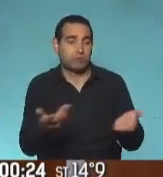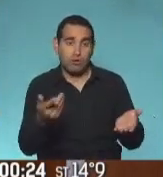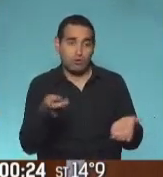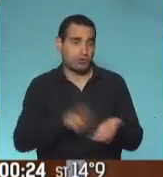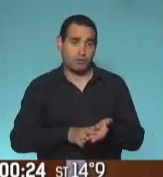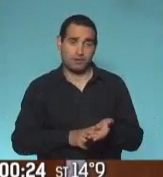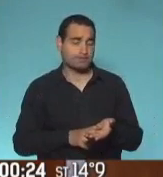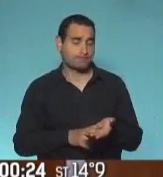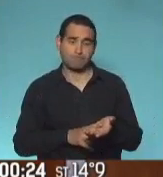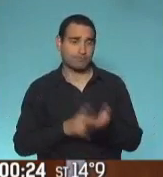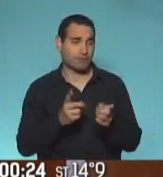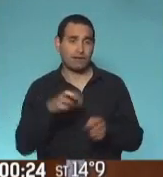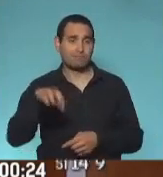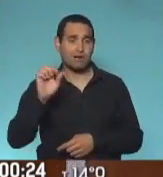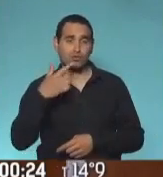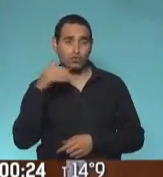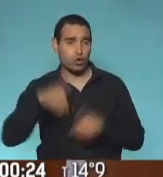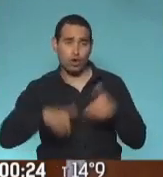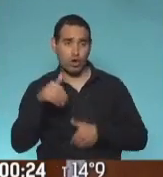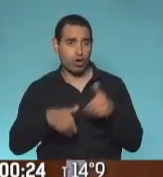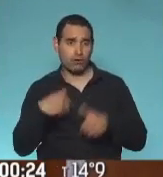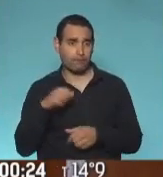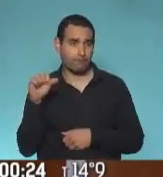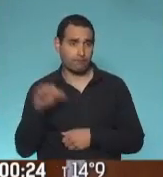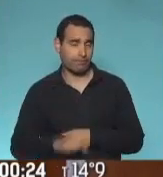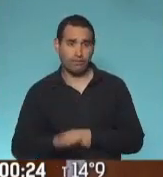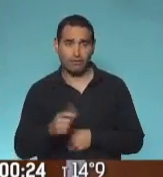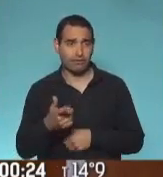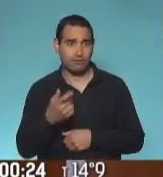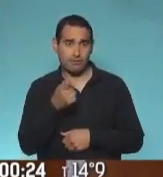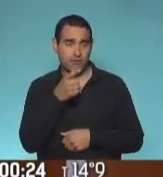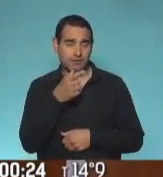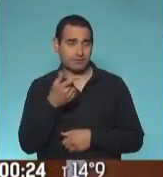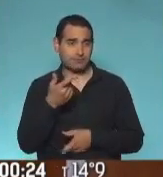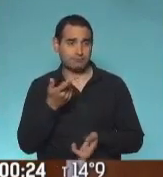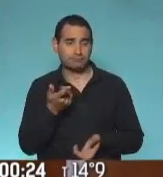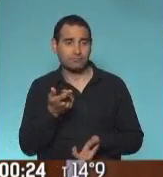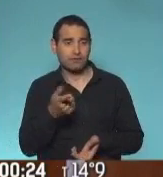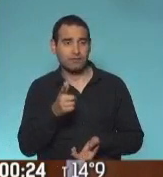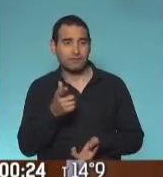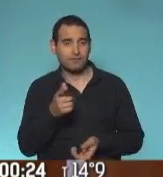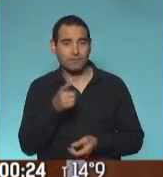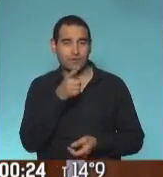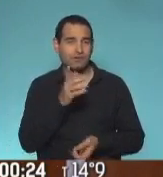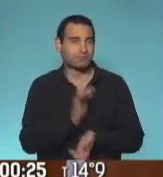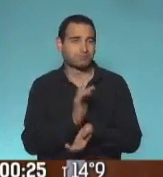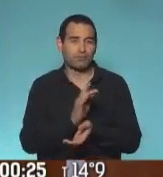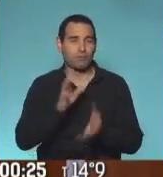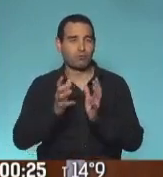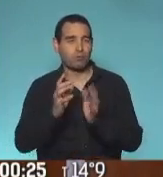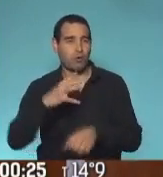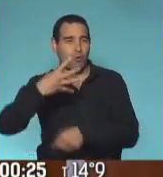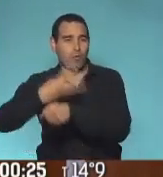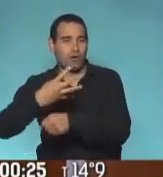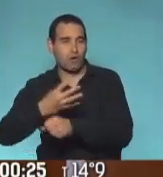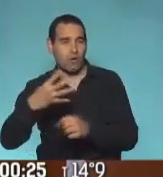vez, lamentablemente las PASO no funcionaron como PASO, sino como una final. Lo que hubiera sido unos cuartos de final o una semifinal, casi